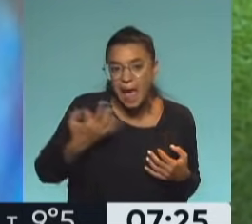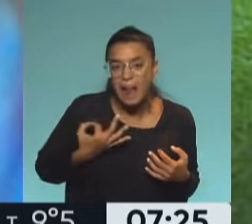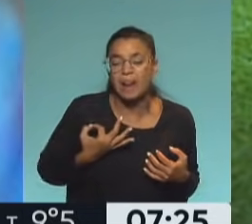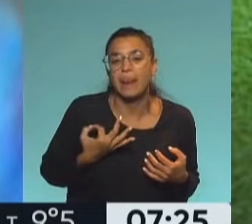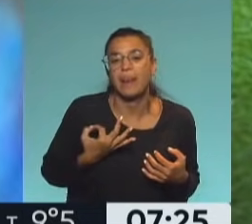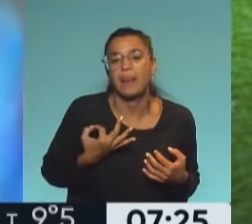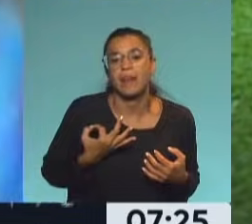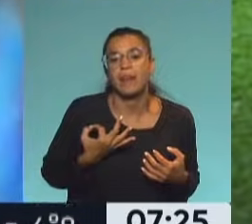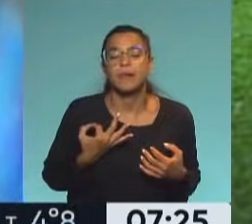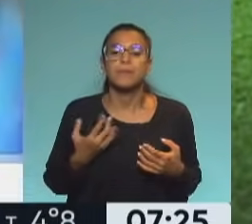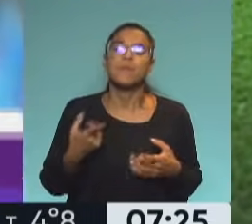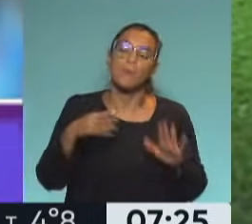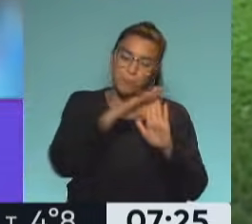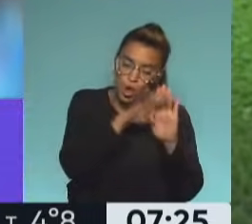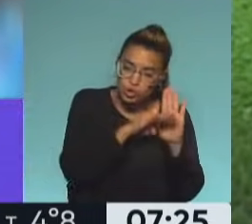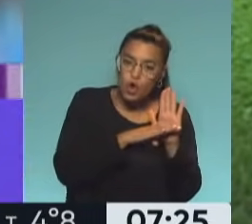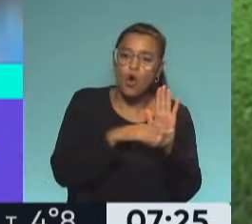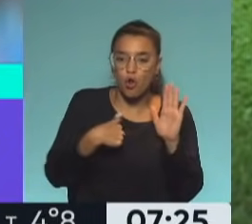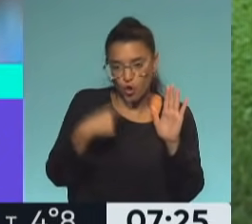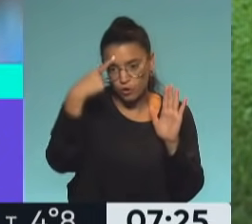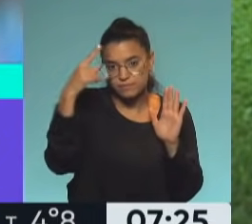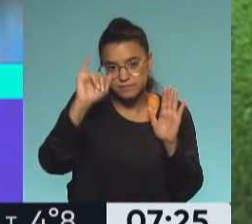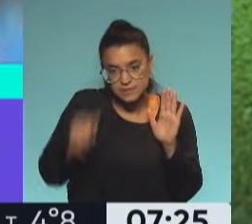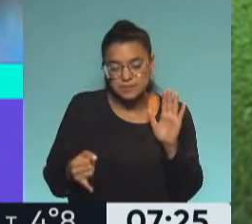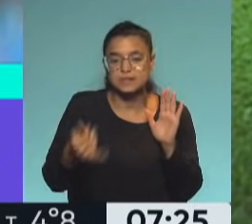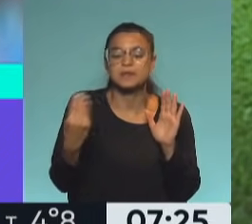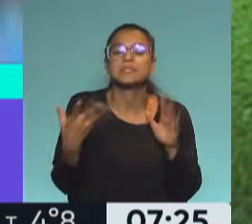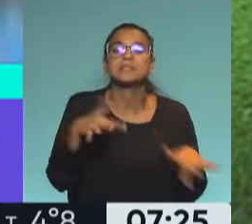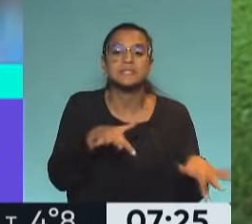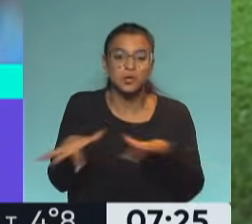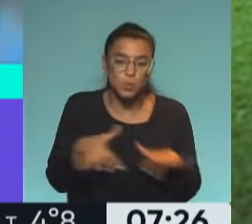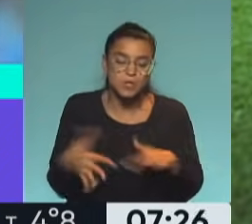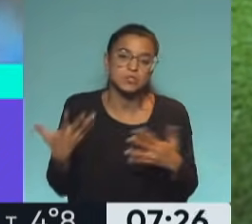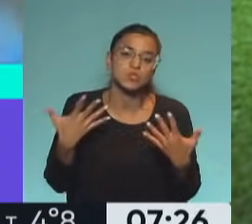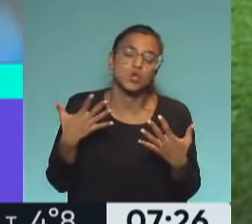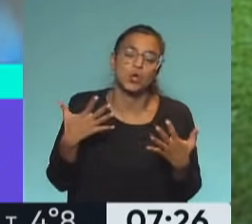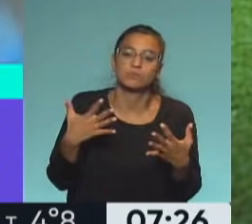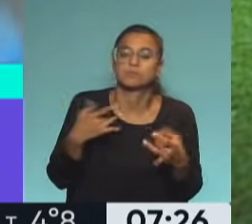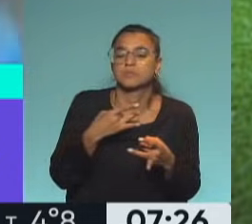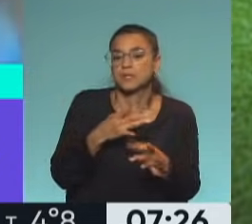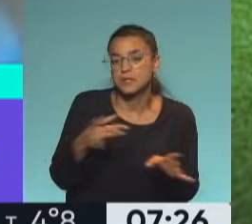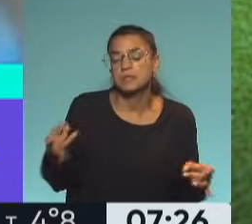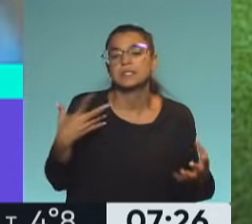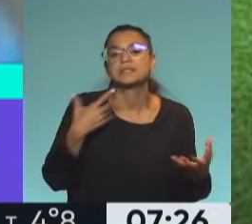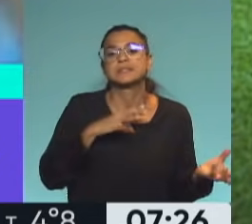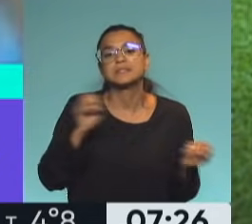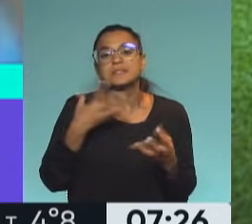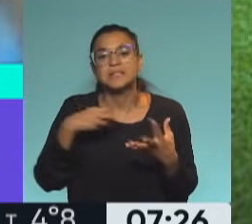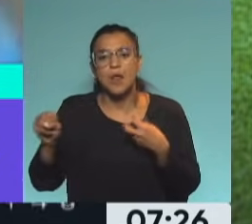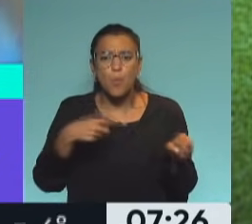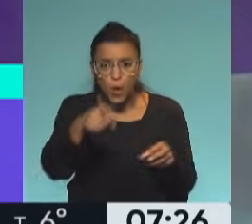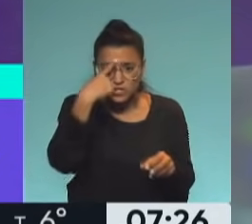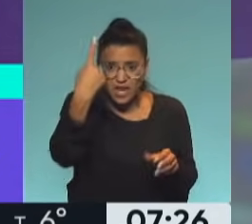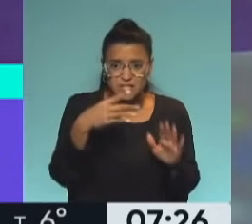de los protocolos en los que uno cree, la situación sanitaria de la Argentina, los traslados. ¿Vos crees en los